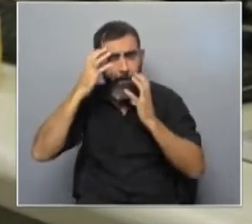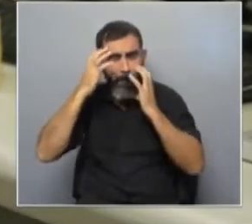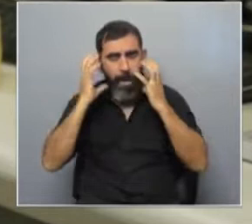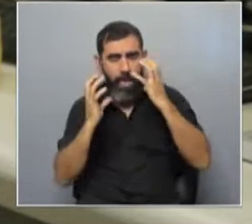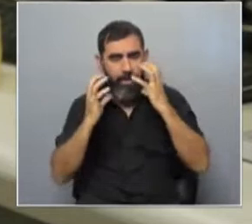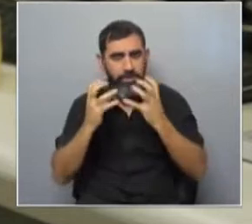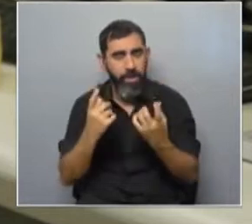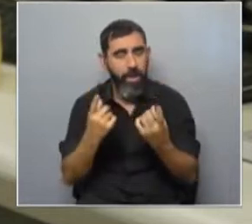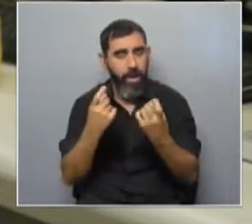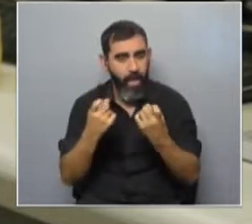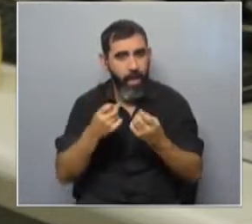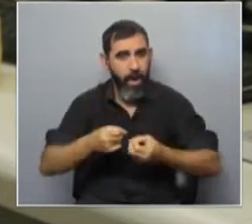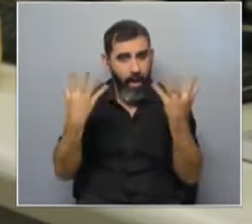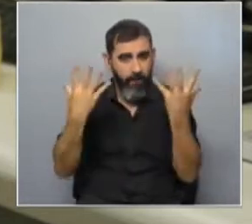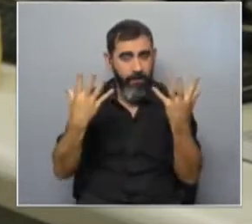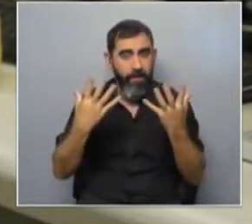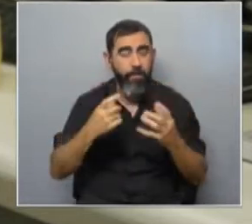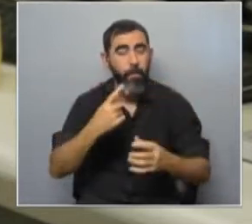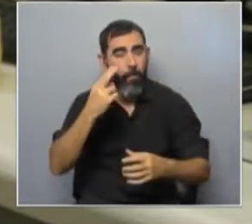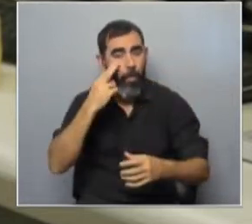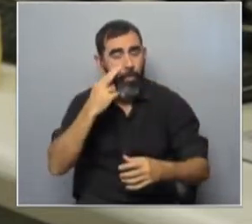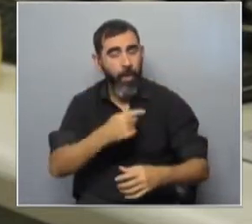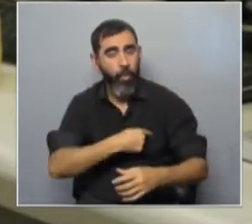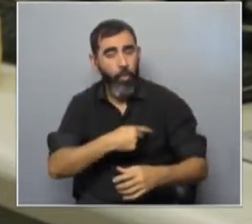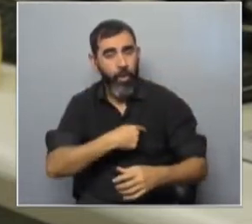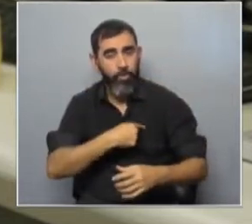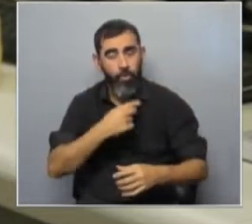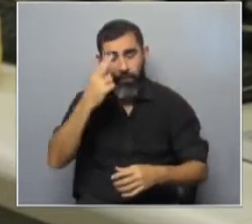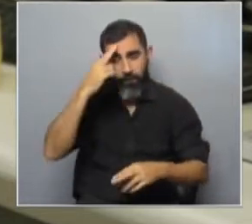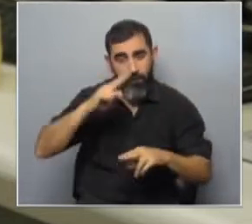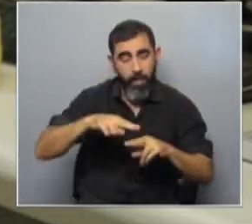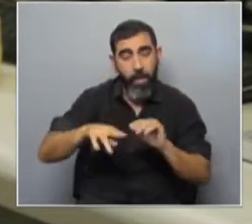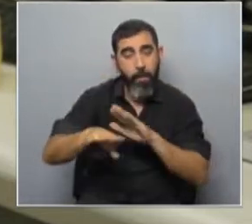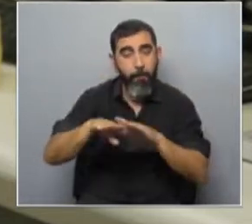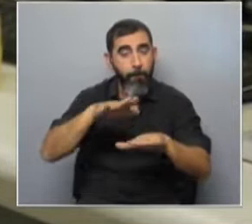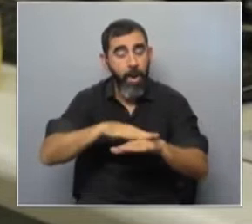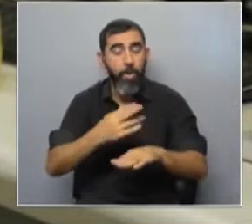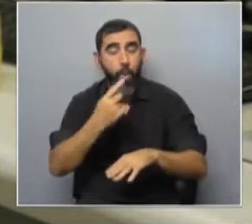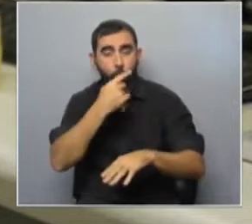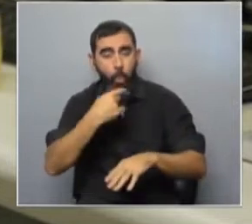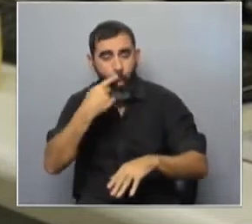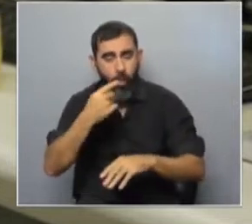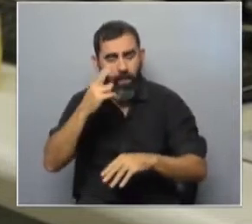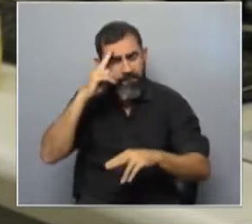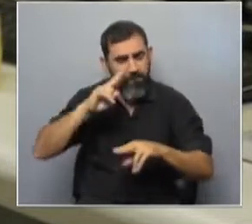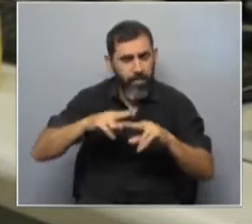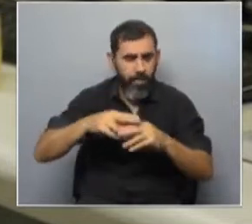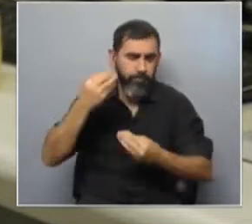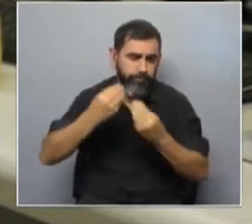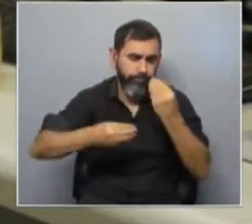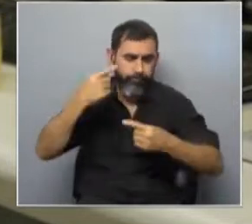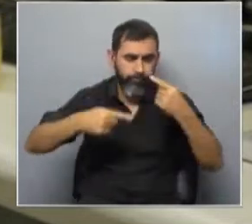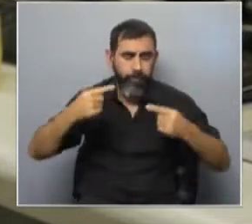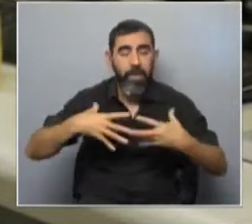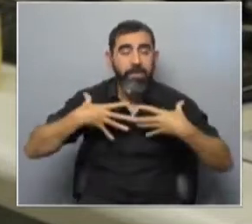flácida aguda, una miocarditis, enfermedad de manos, pies y boca, y un gran etcétera de enfermedades que pueden poner en riesgo